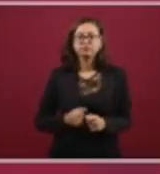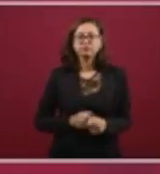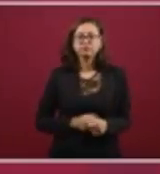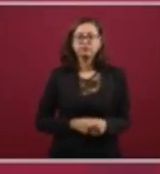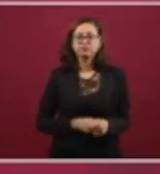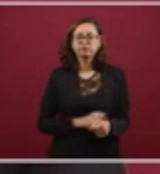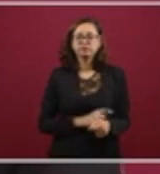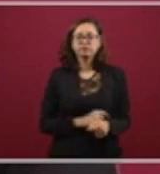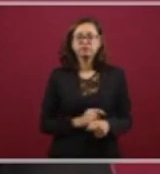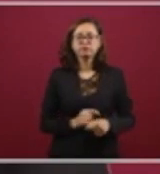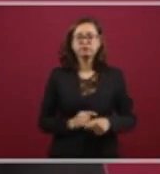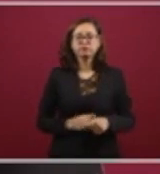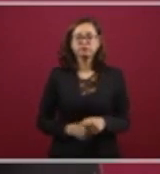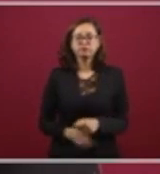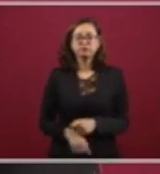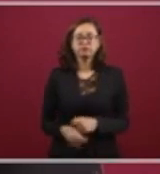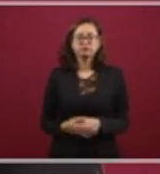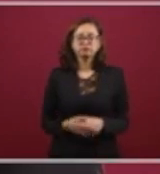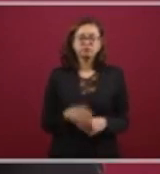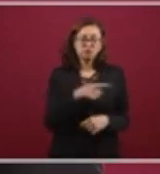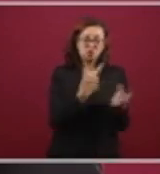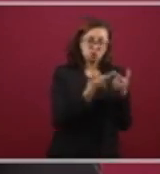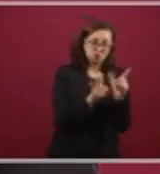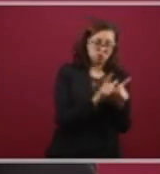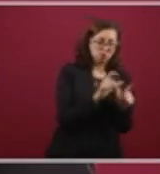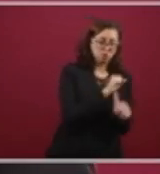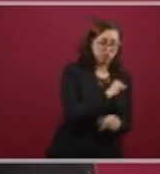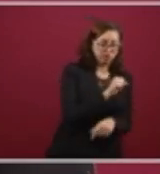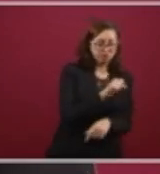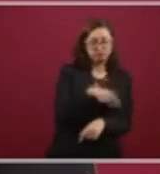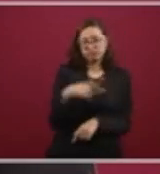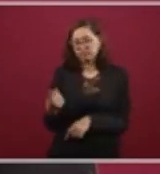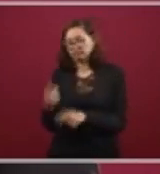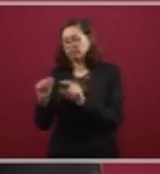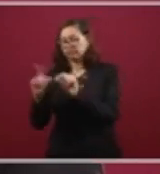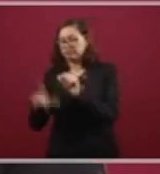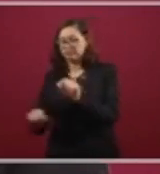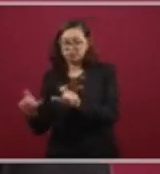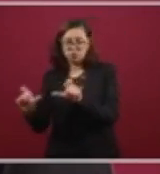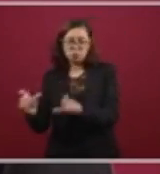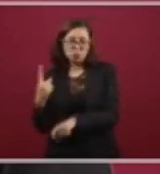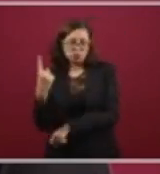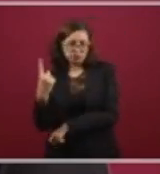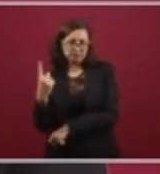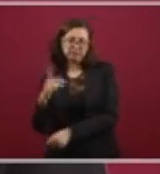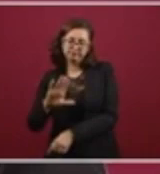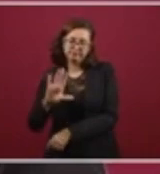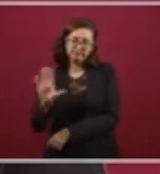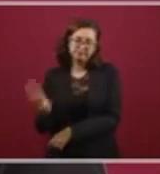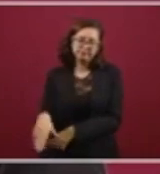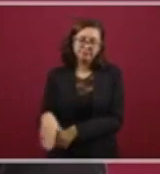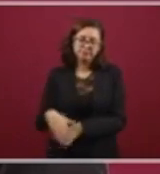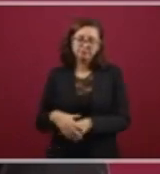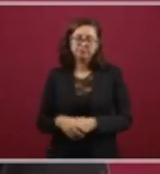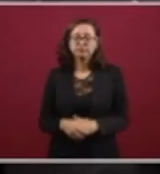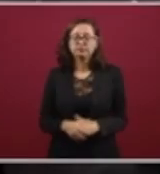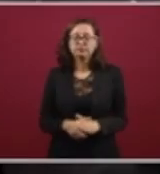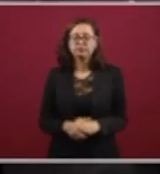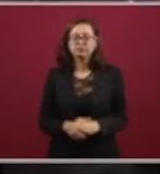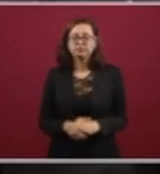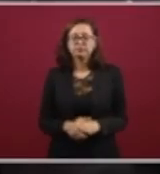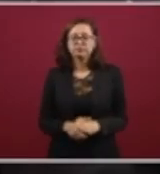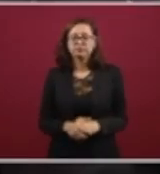tanto de la delincuencia, y falleció un elemento, un oficial del